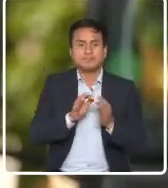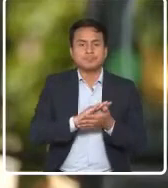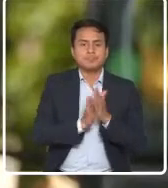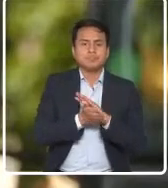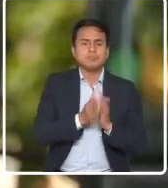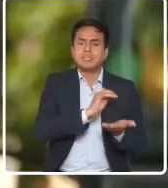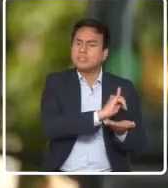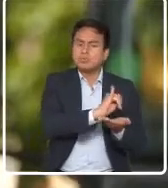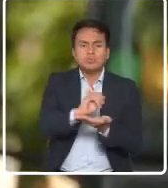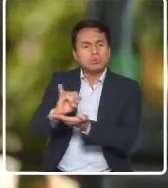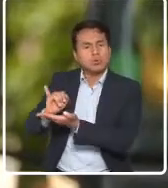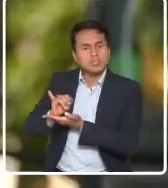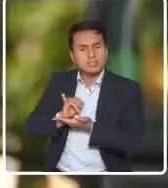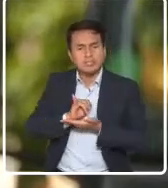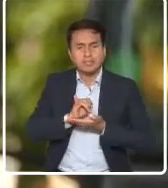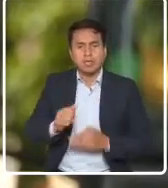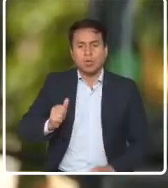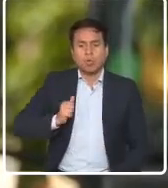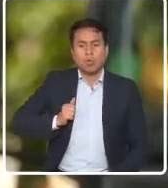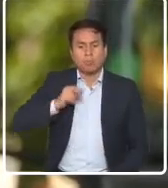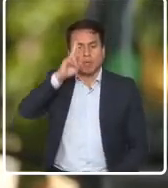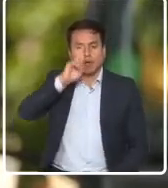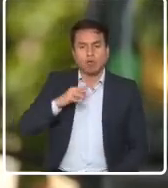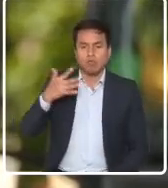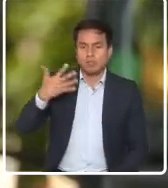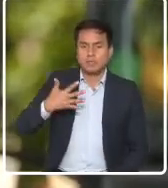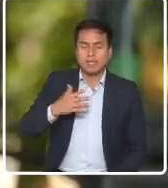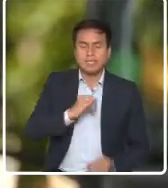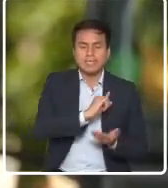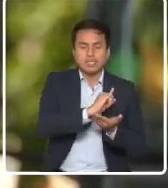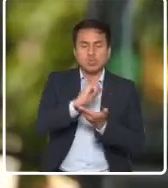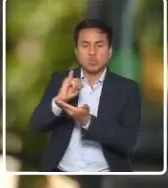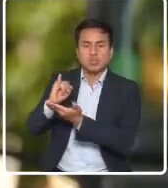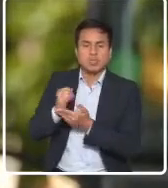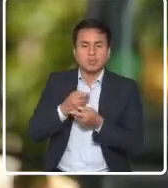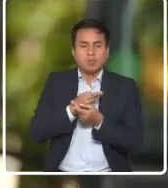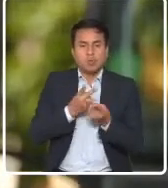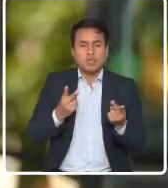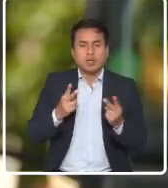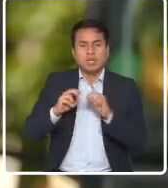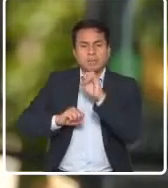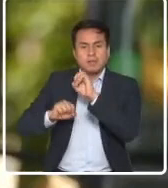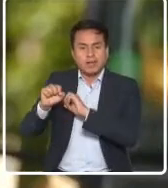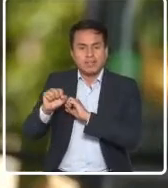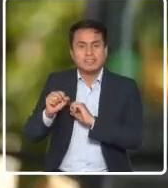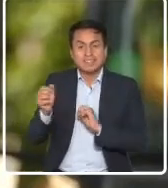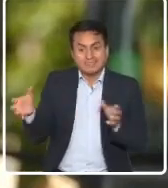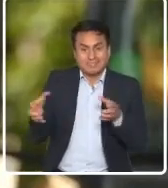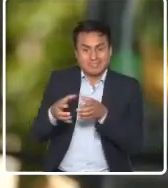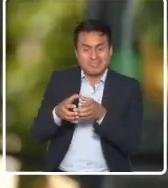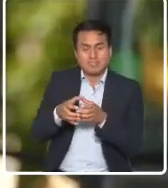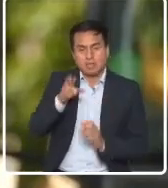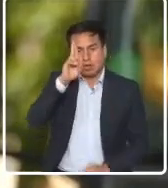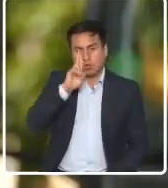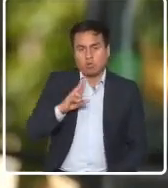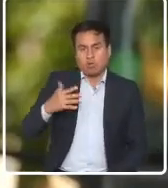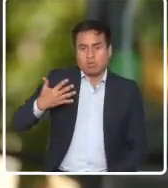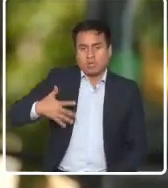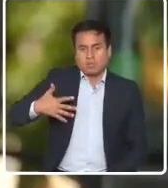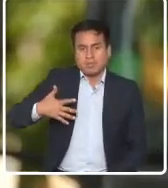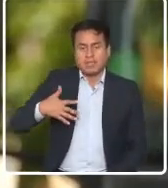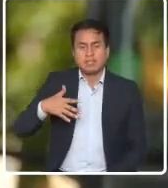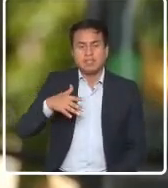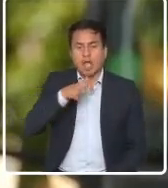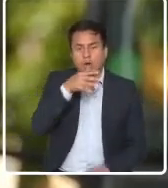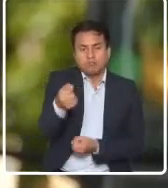a todas las instituciones que cumplen un rol fundamental, instituciones públicas, público-privadas y privadas que cumplen un rol fundamental en